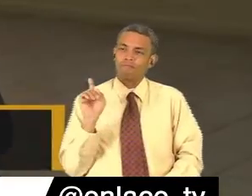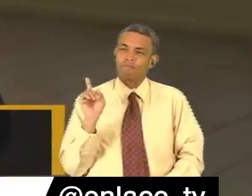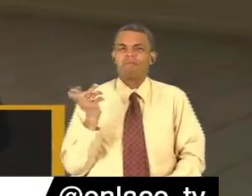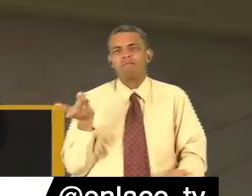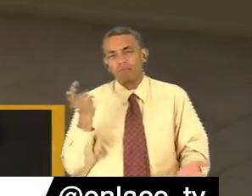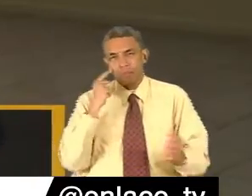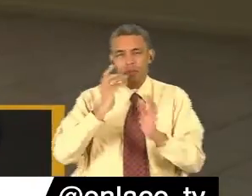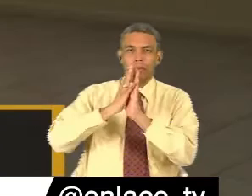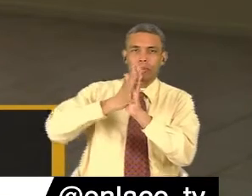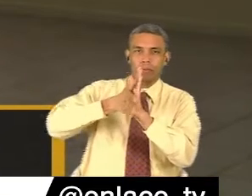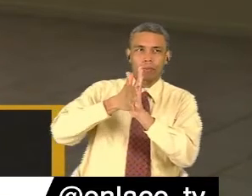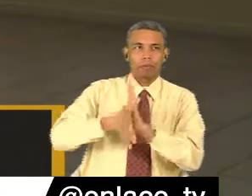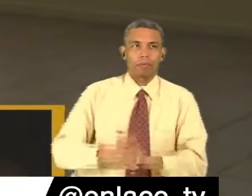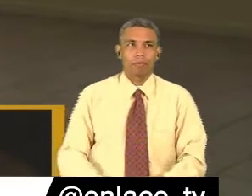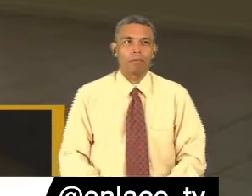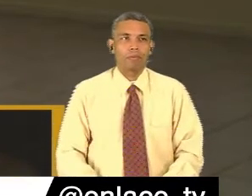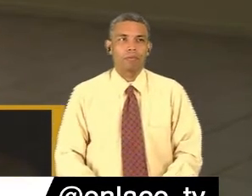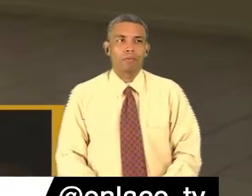hicimos todo